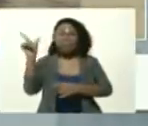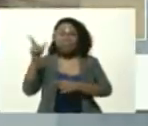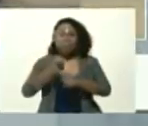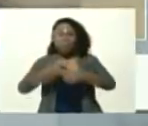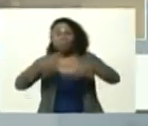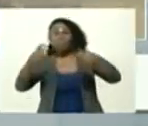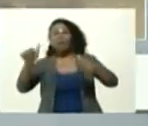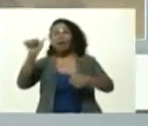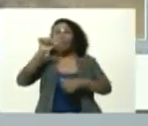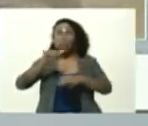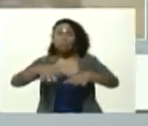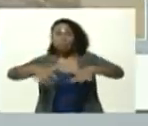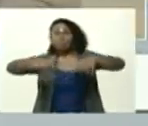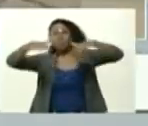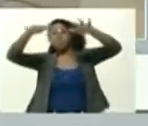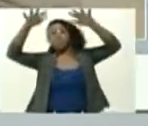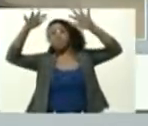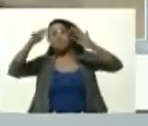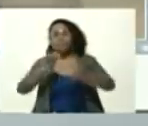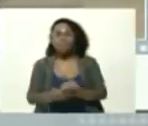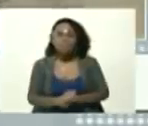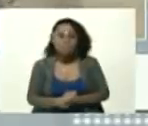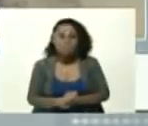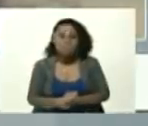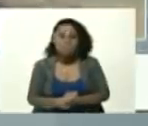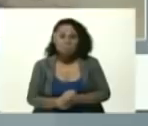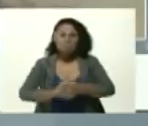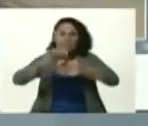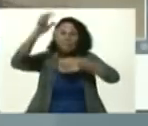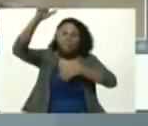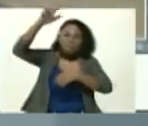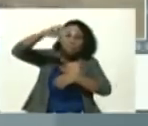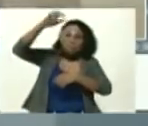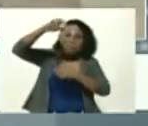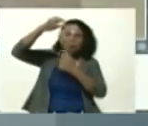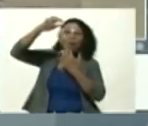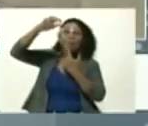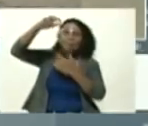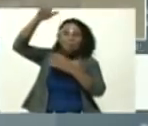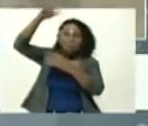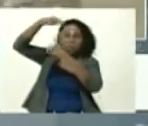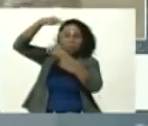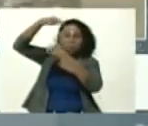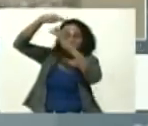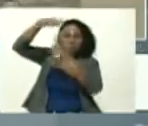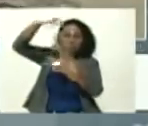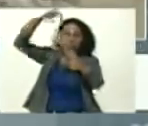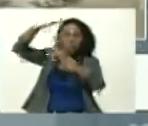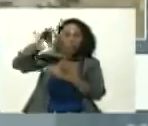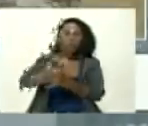de agua. Si antes caían, ¿qué les digo yo?